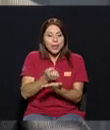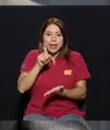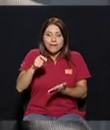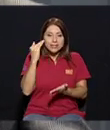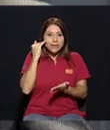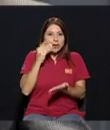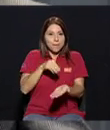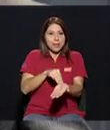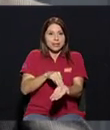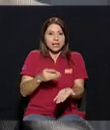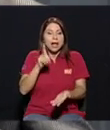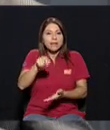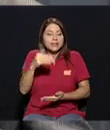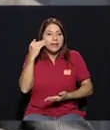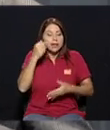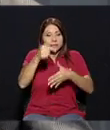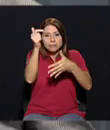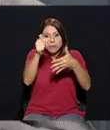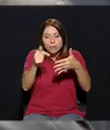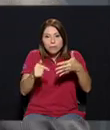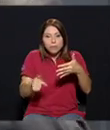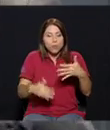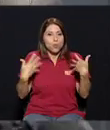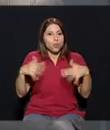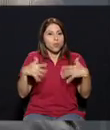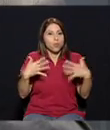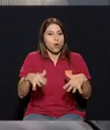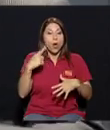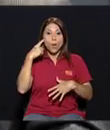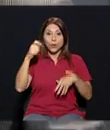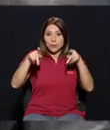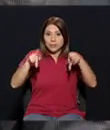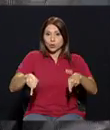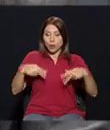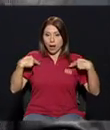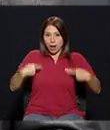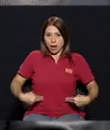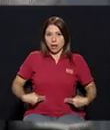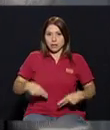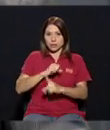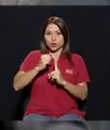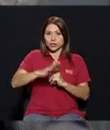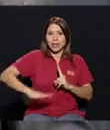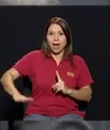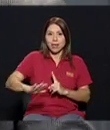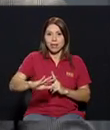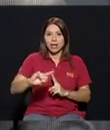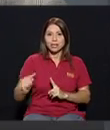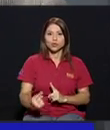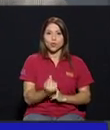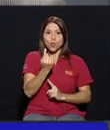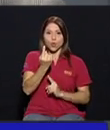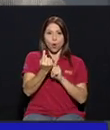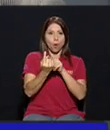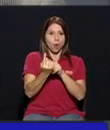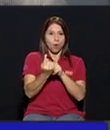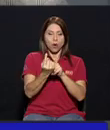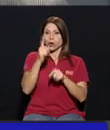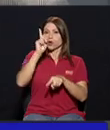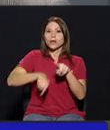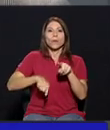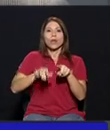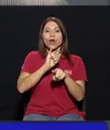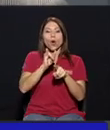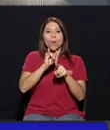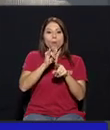hay que saber también medicina, hay que saber un enfoque muy grande, porque la persona, el ser humano, la sociedad, es uno. No